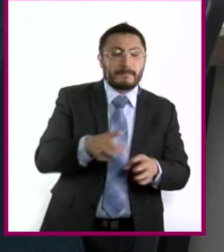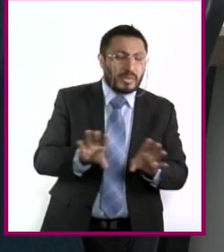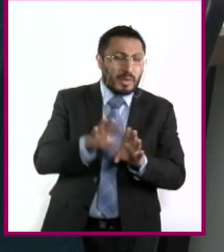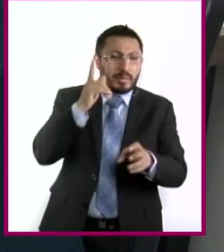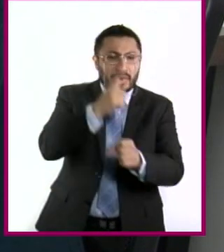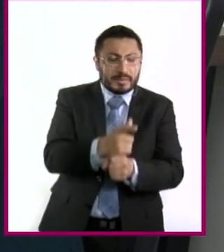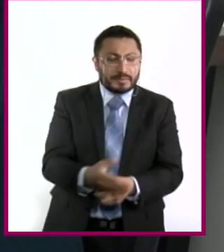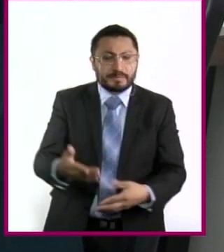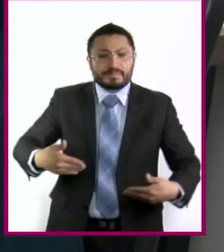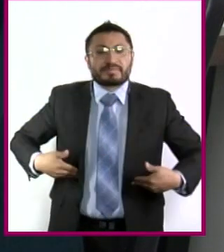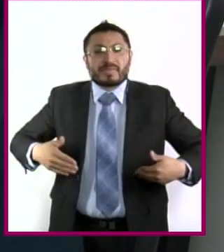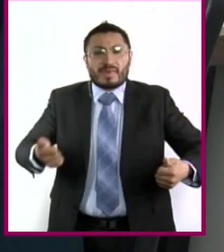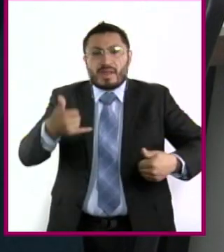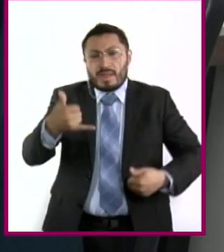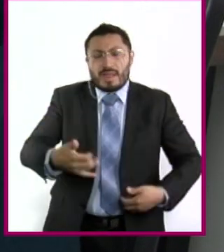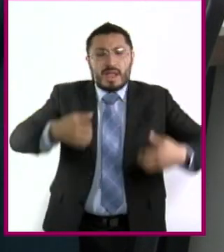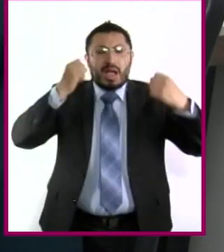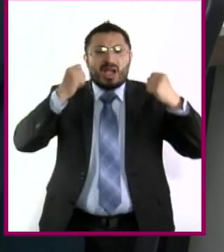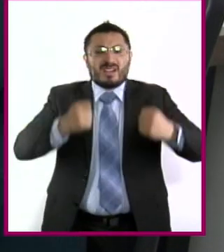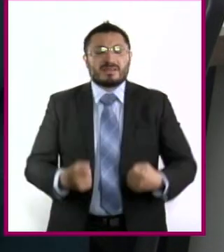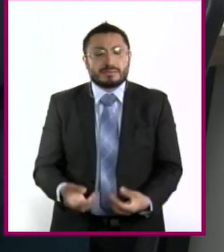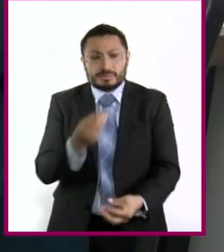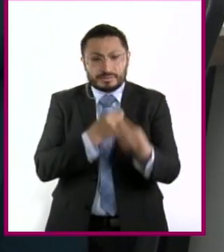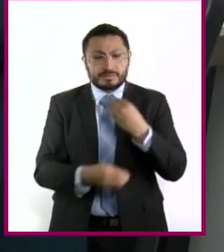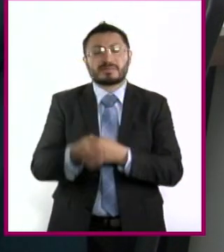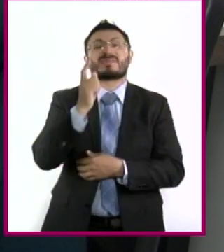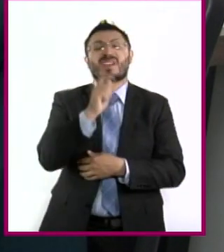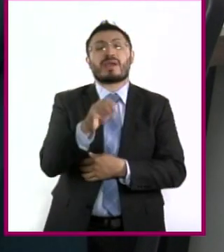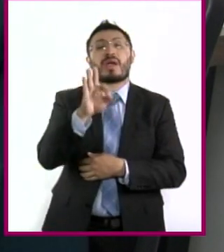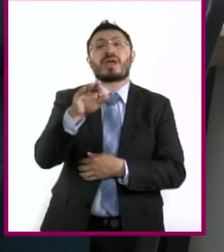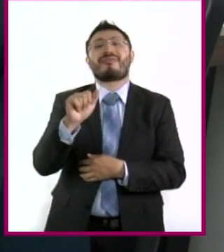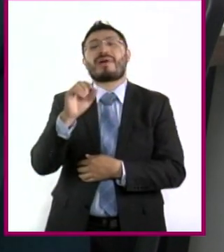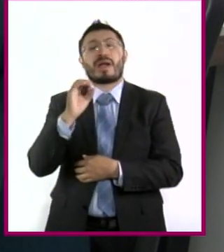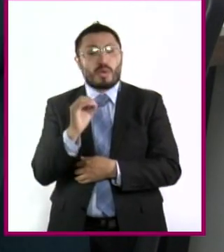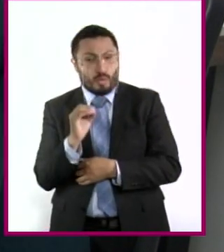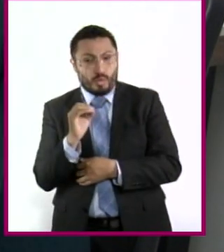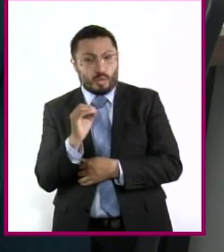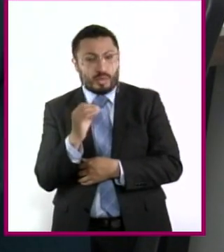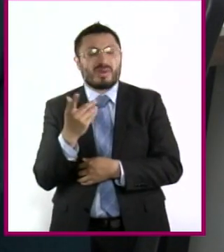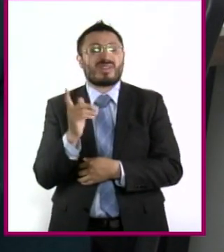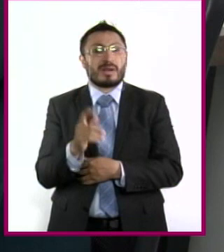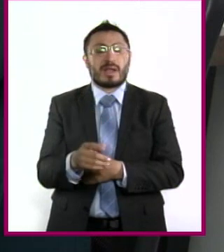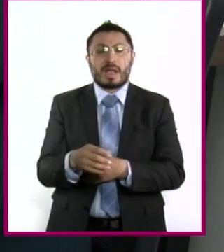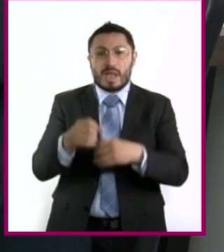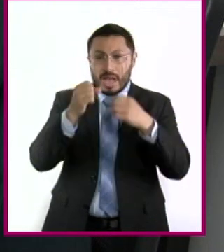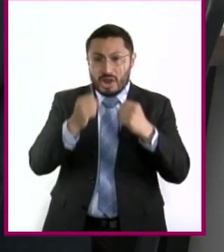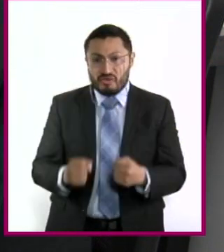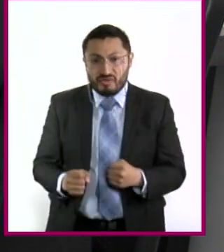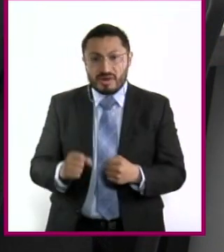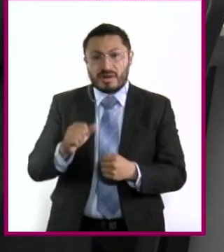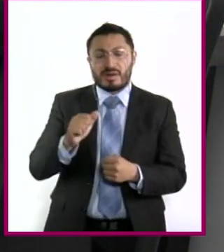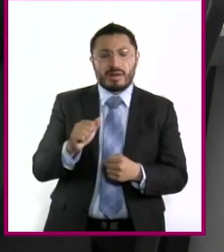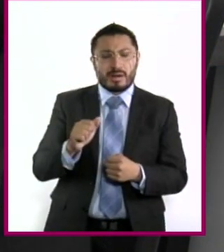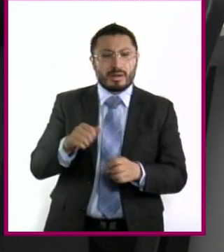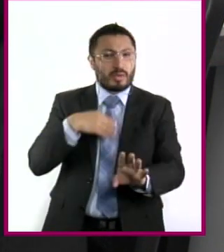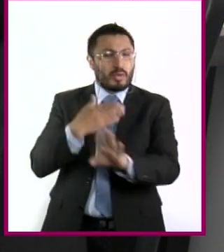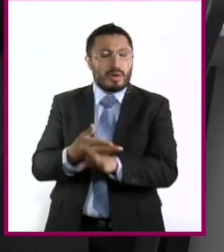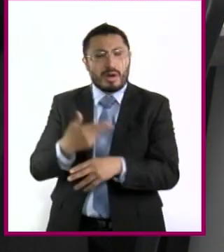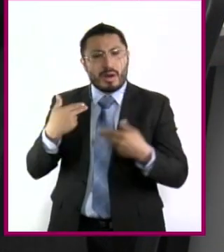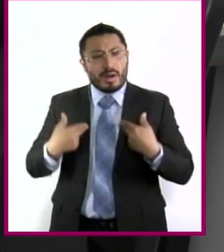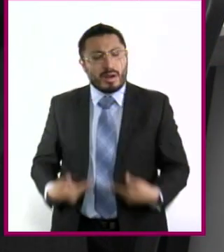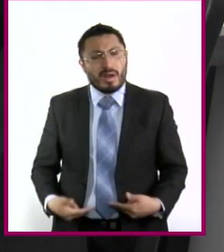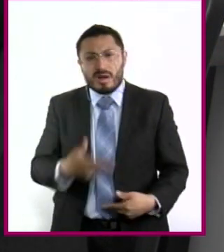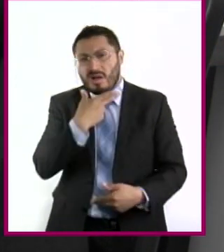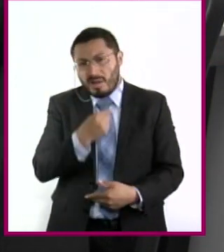seguridad alimentaria. ¿Saben qué significan las siglas FAO? Fuerza anti-hombre.